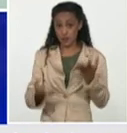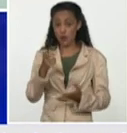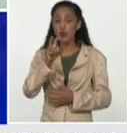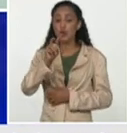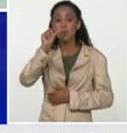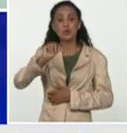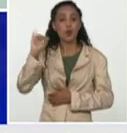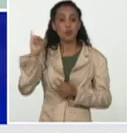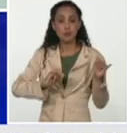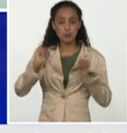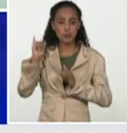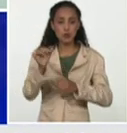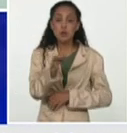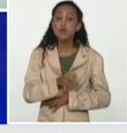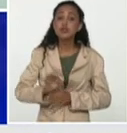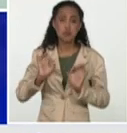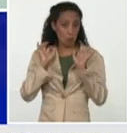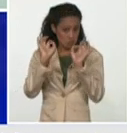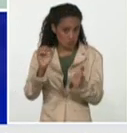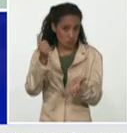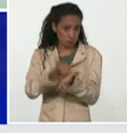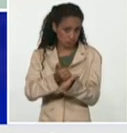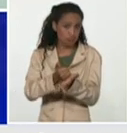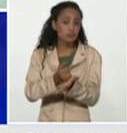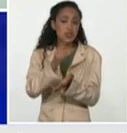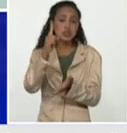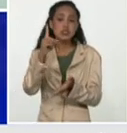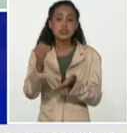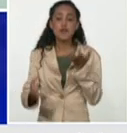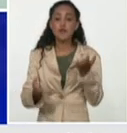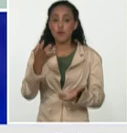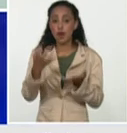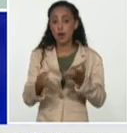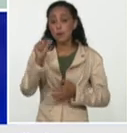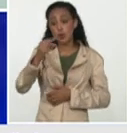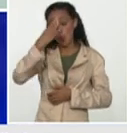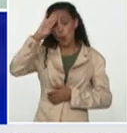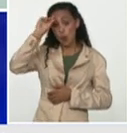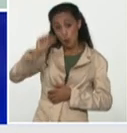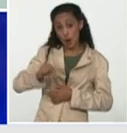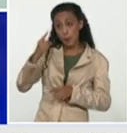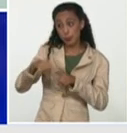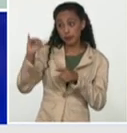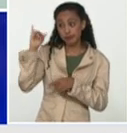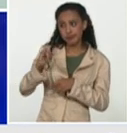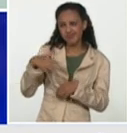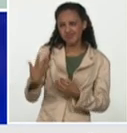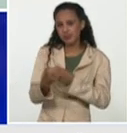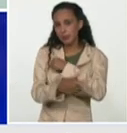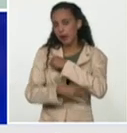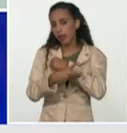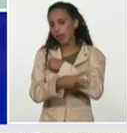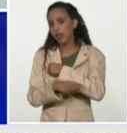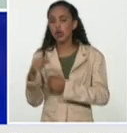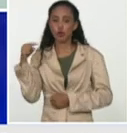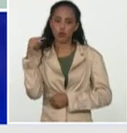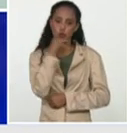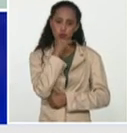municipio Cienfuegos, viajeros cubanos procedentes de Rusia. En Villa Clara,